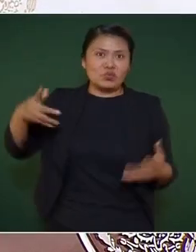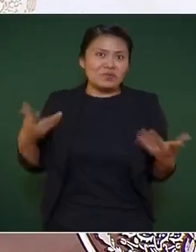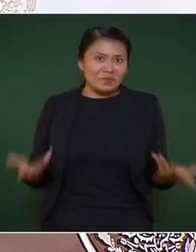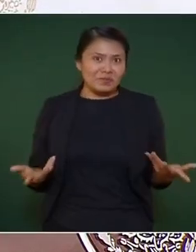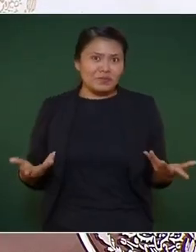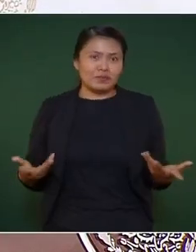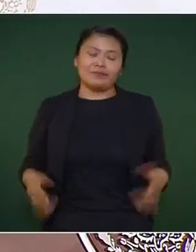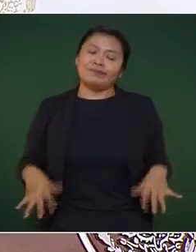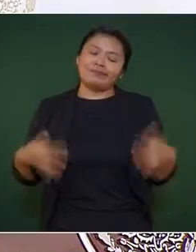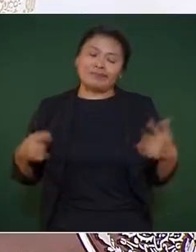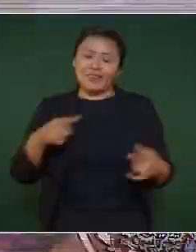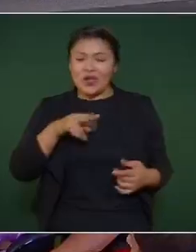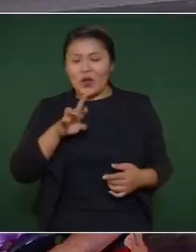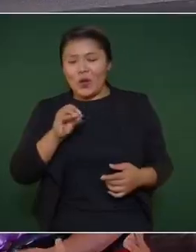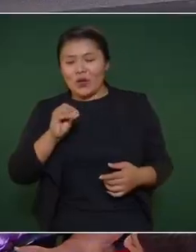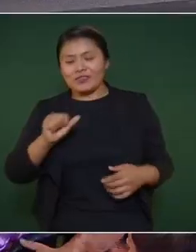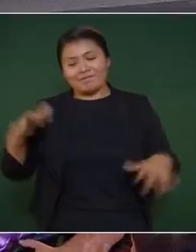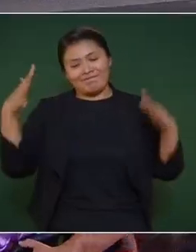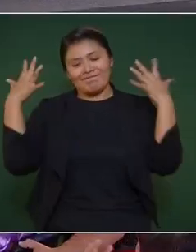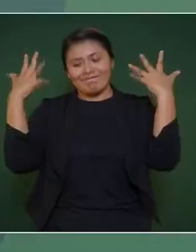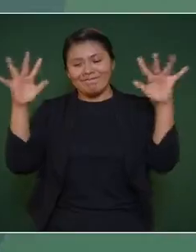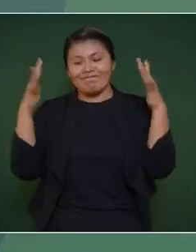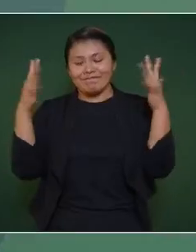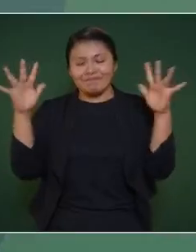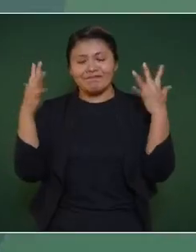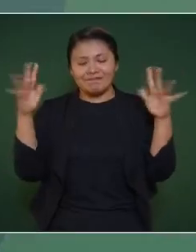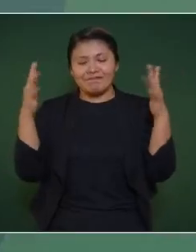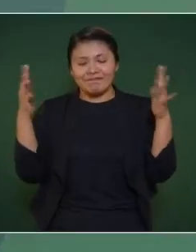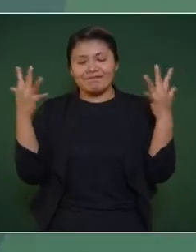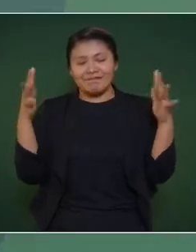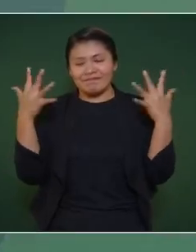Un aplauso para Rosa Isela.